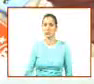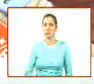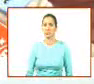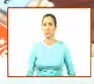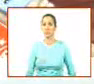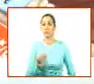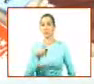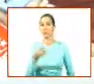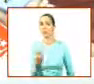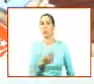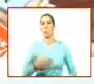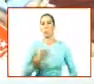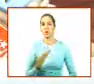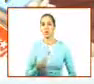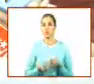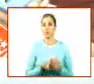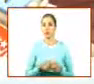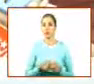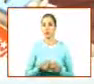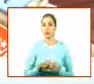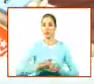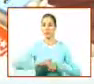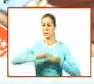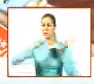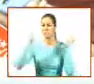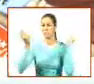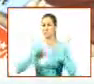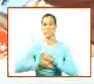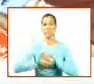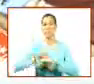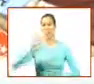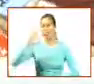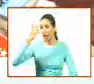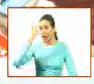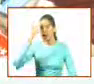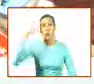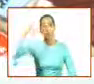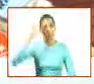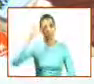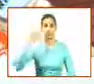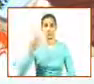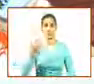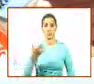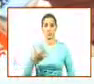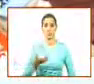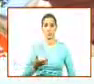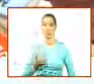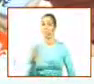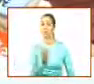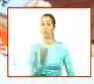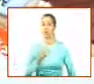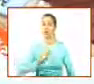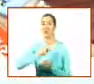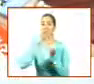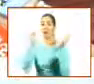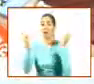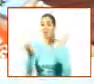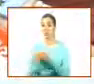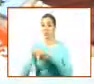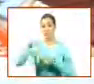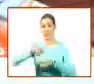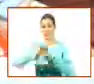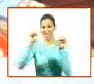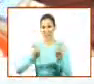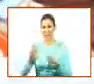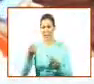que esto solo puede lograrse con una radicalización de la conciencia. Y solo la transformación de este